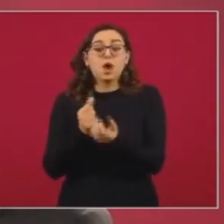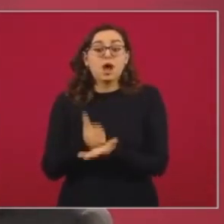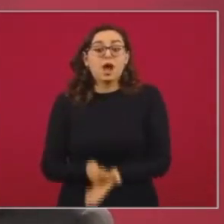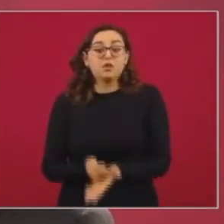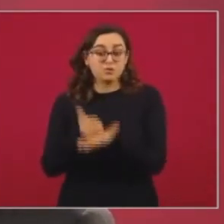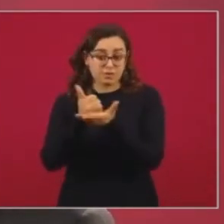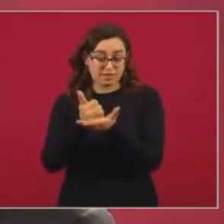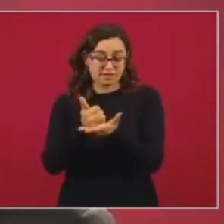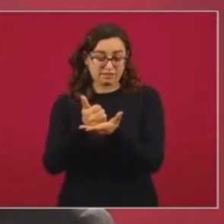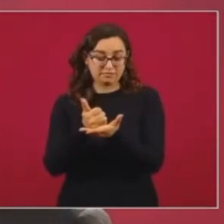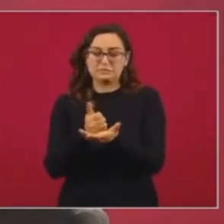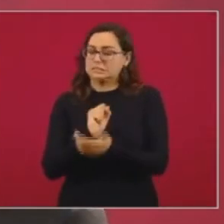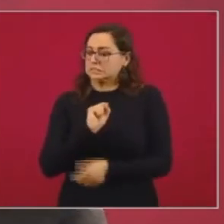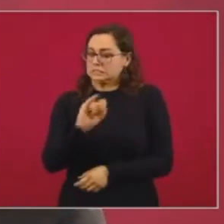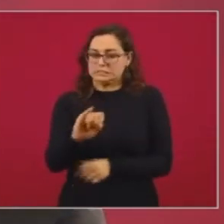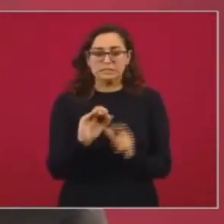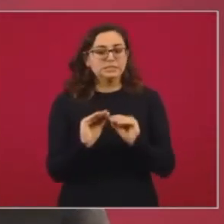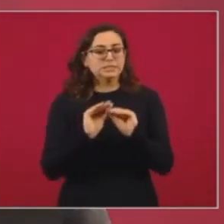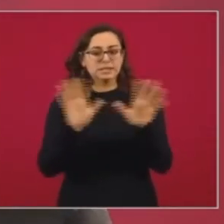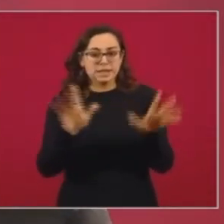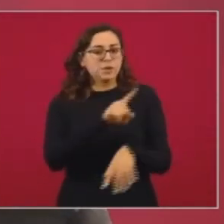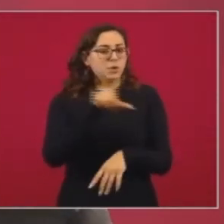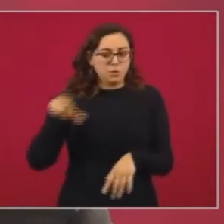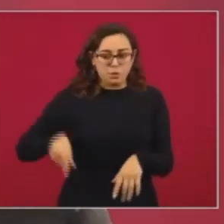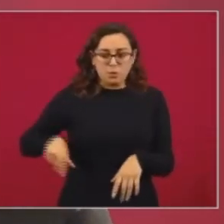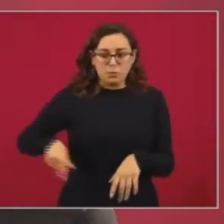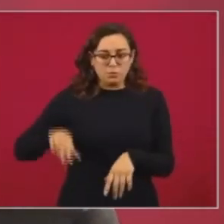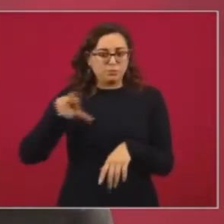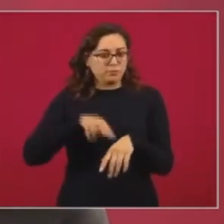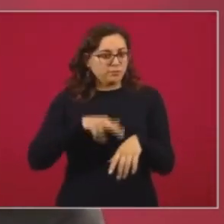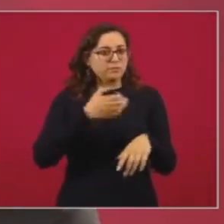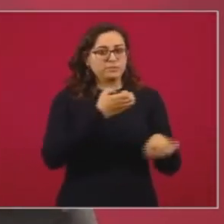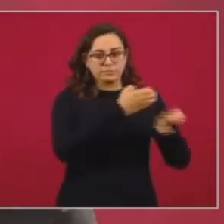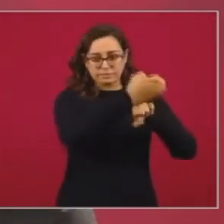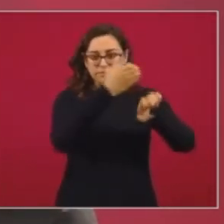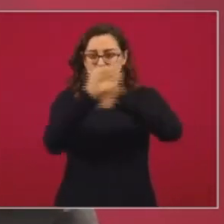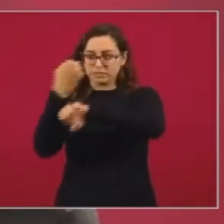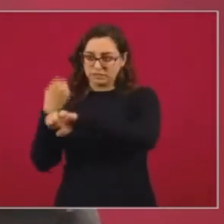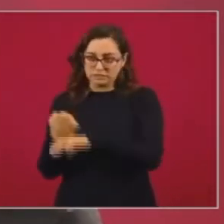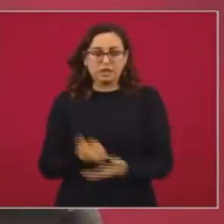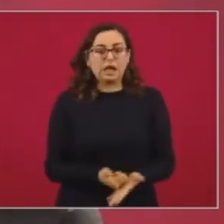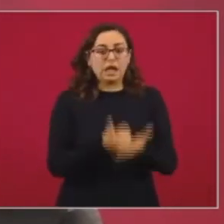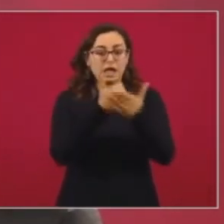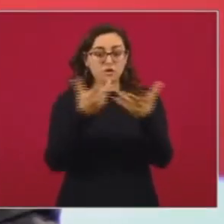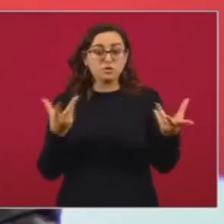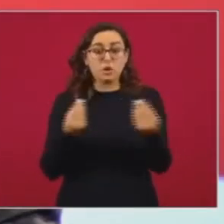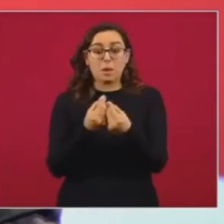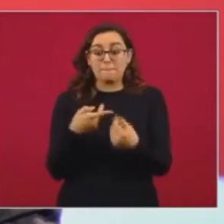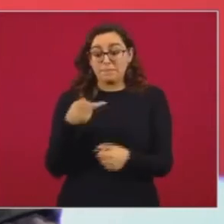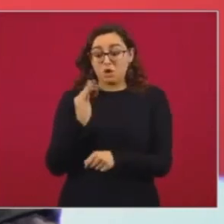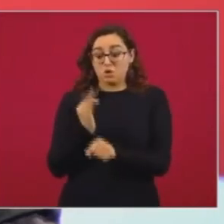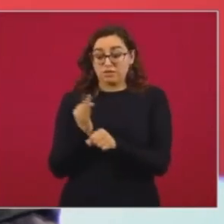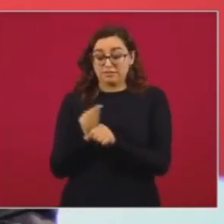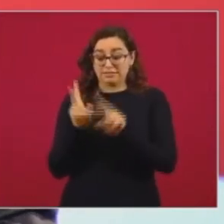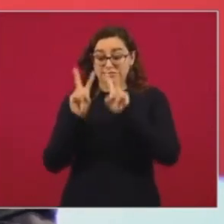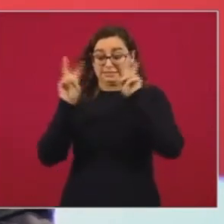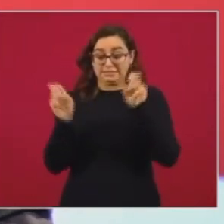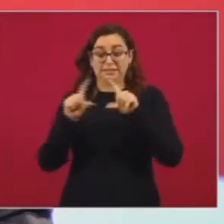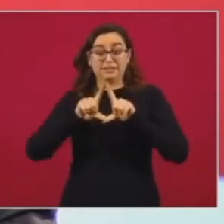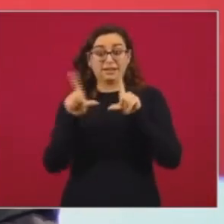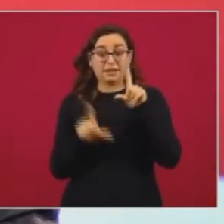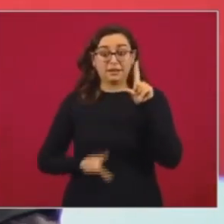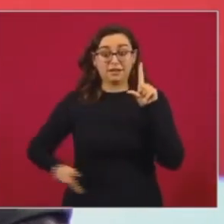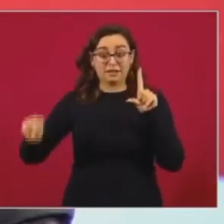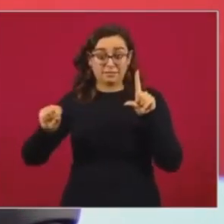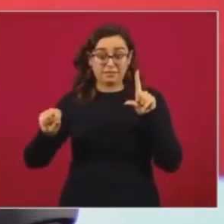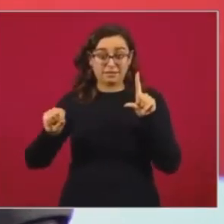es importantísima la colaboración de los gobiernos estatales, pero aquí se trata de una política de Estado. Una política de